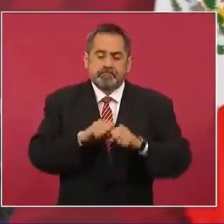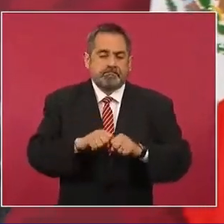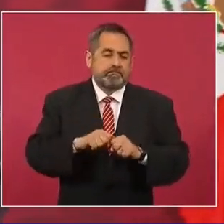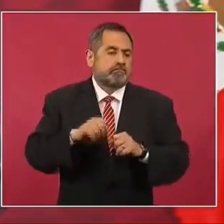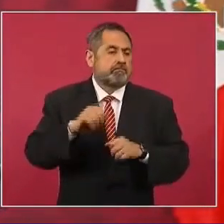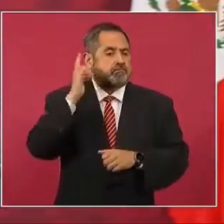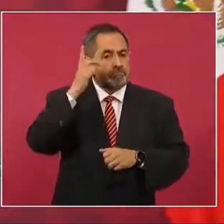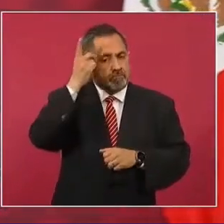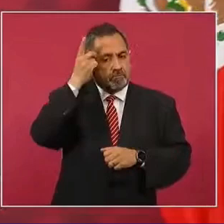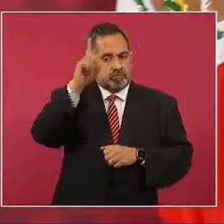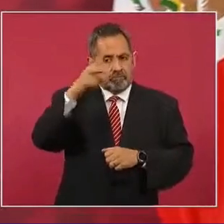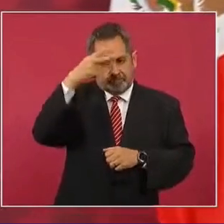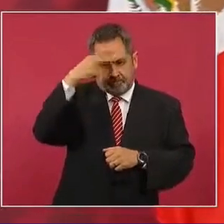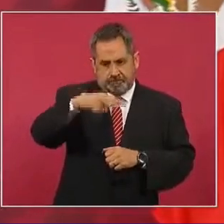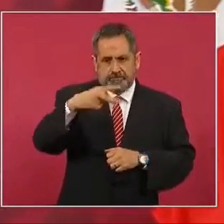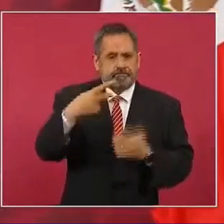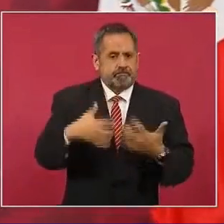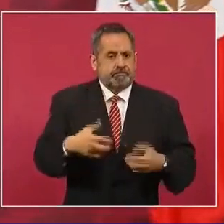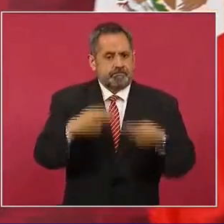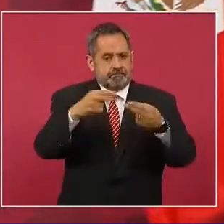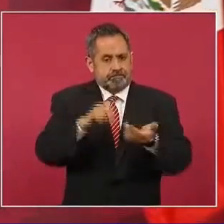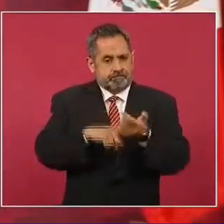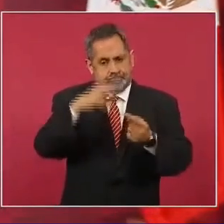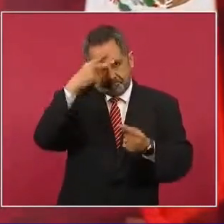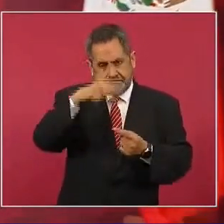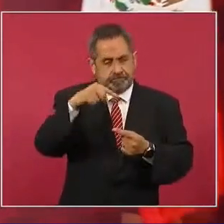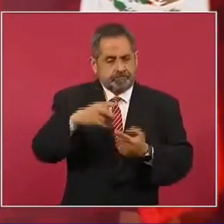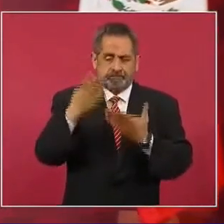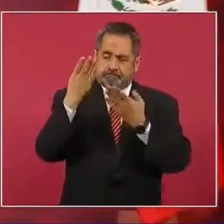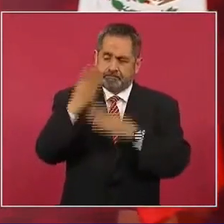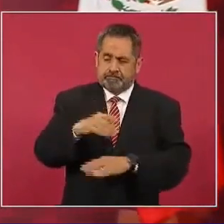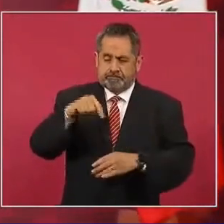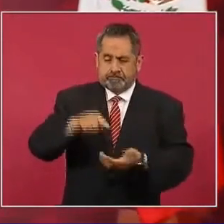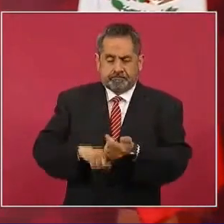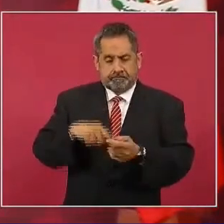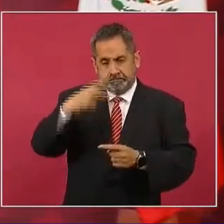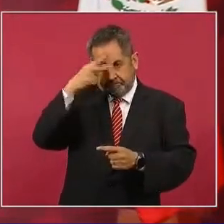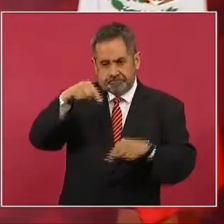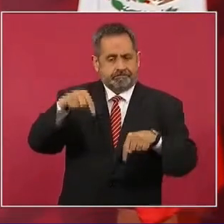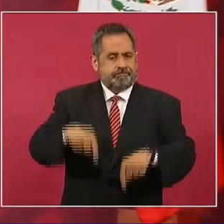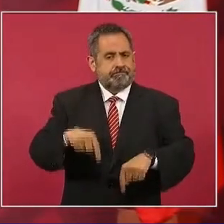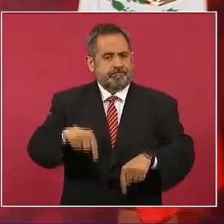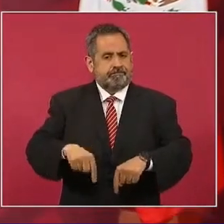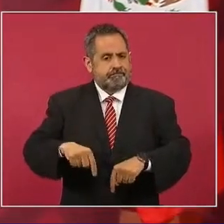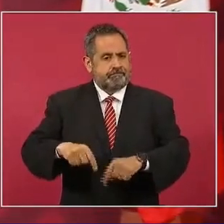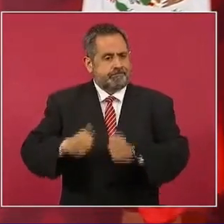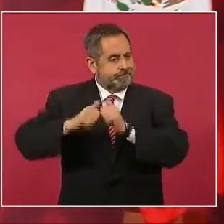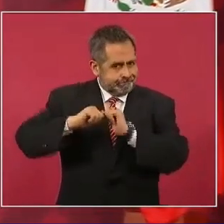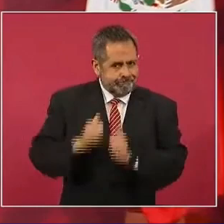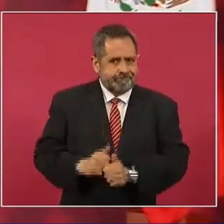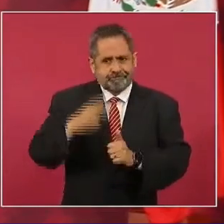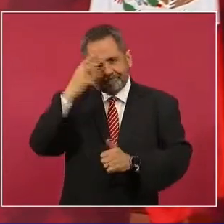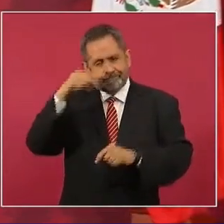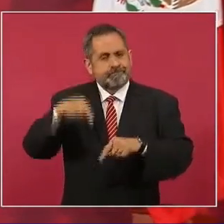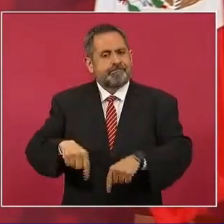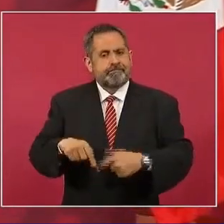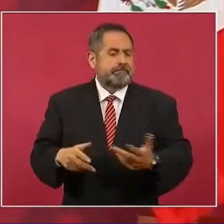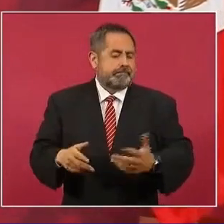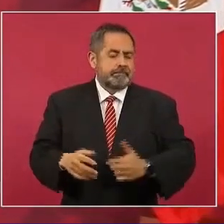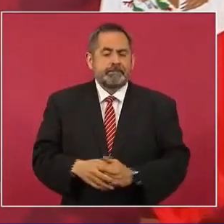banqueros mexicanos, empresarios mexicanos, y que el banco quede en el país.